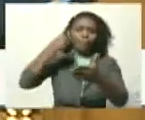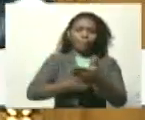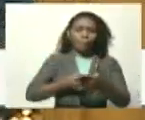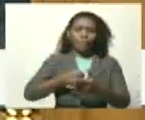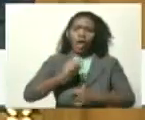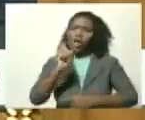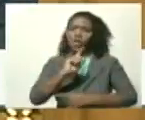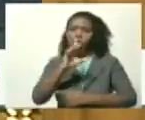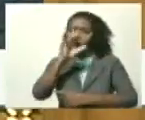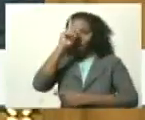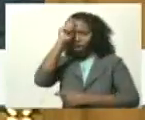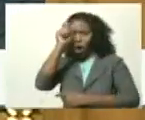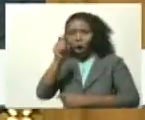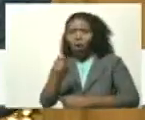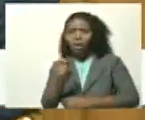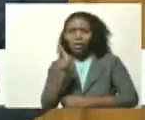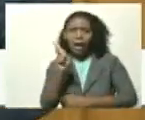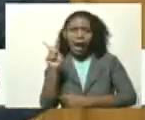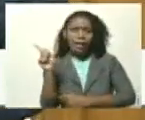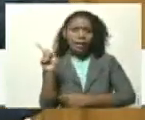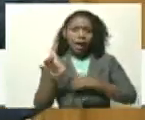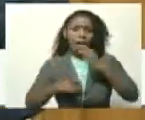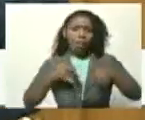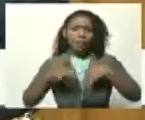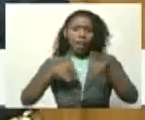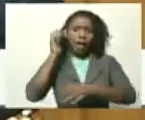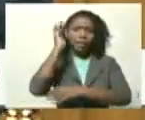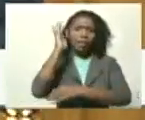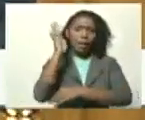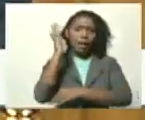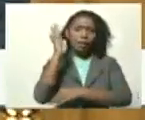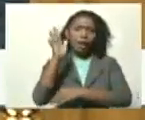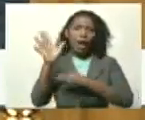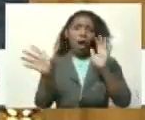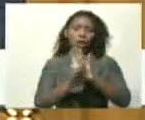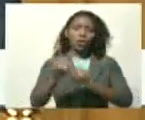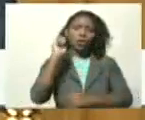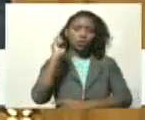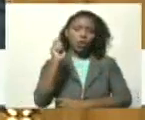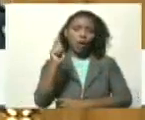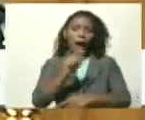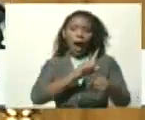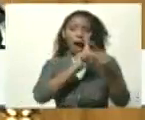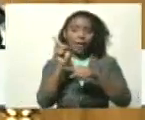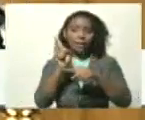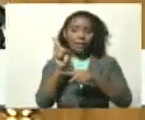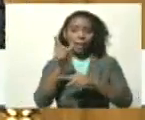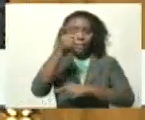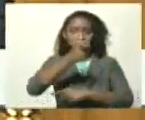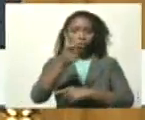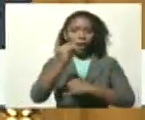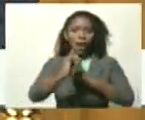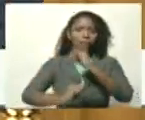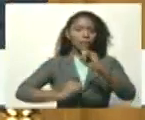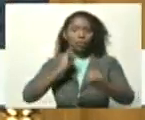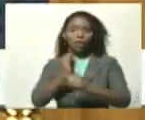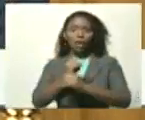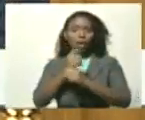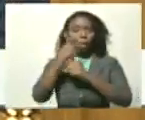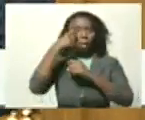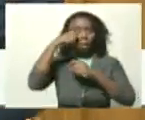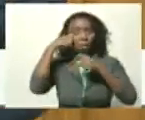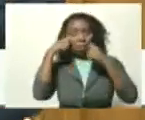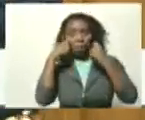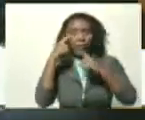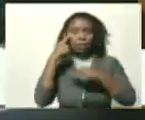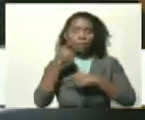desconocer precisamente estos actos parlamentarios y constitucionales, a esos actores internacionales trasnochados de